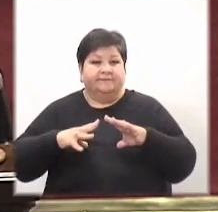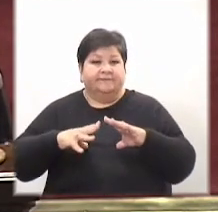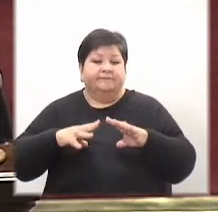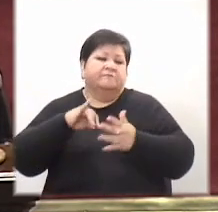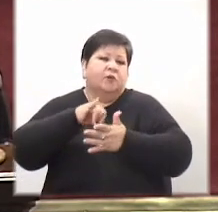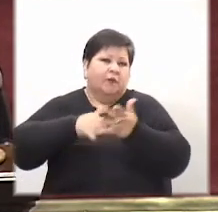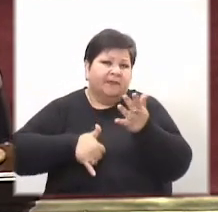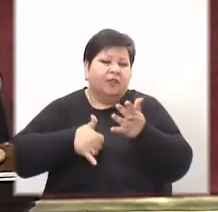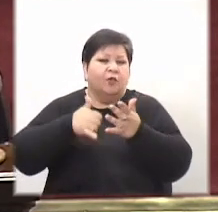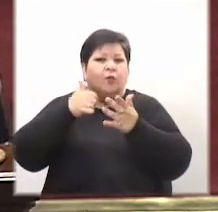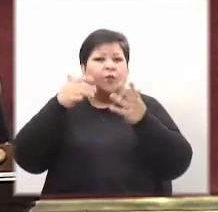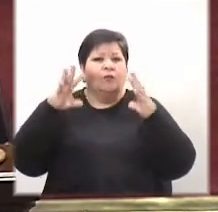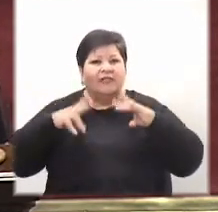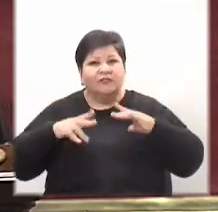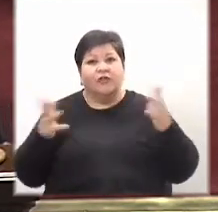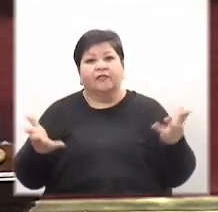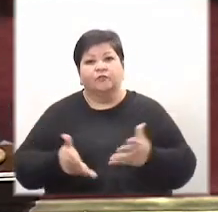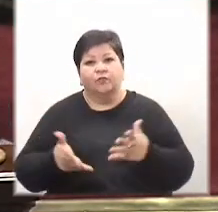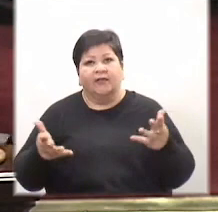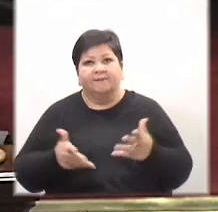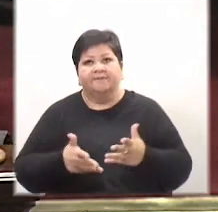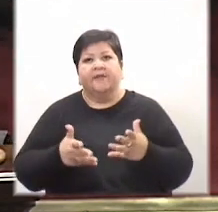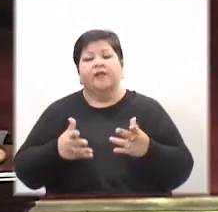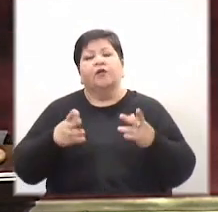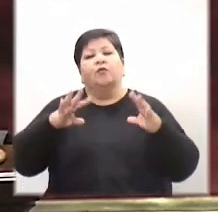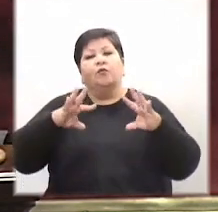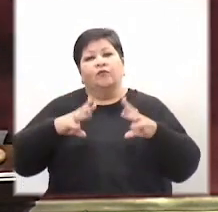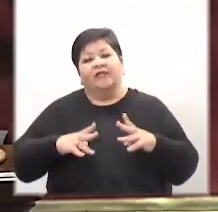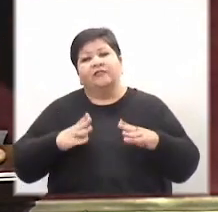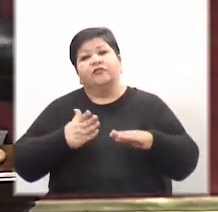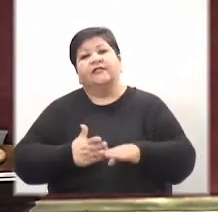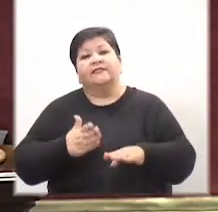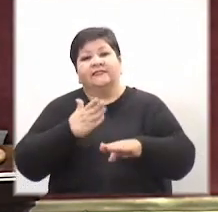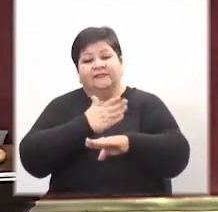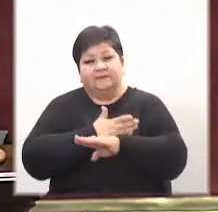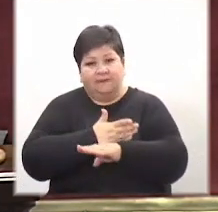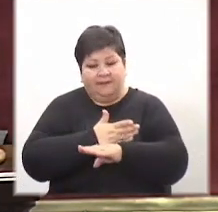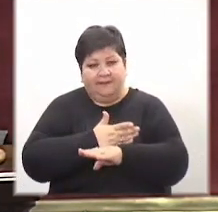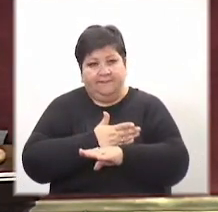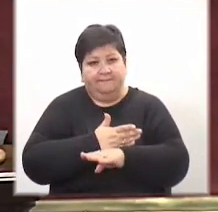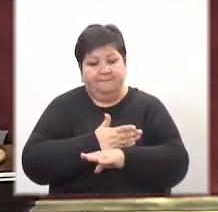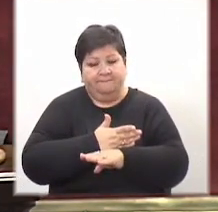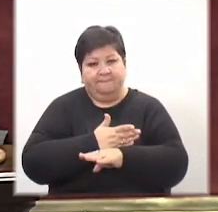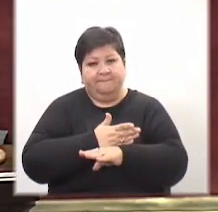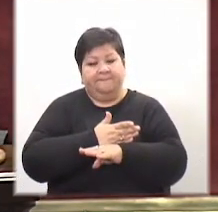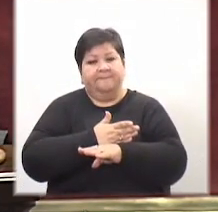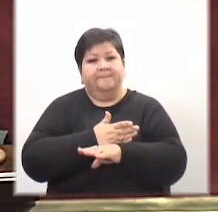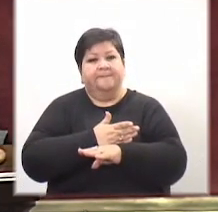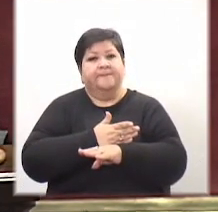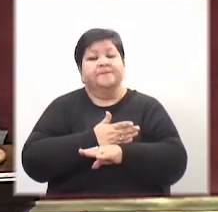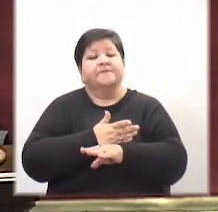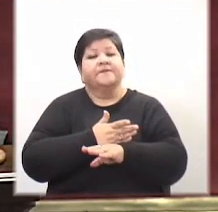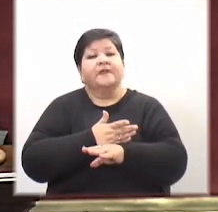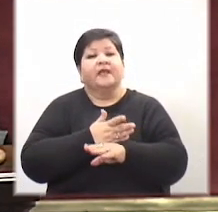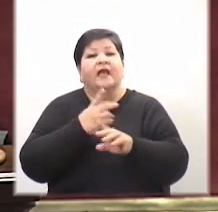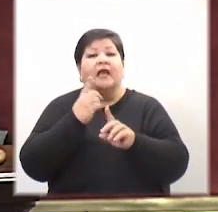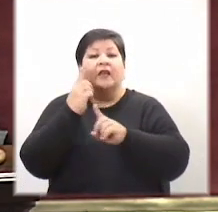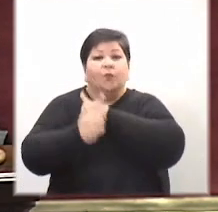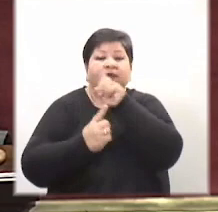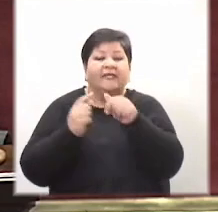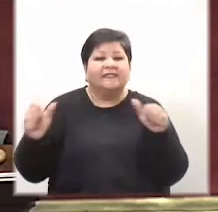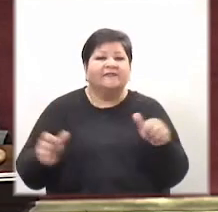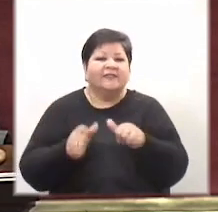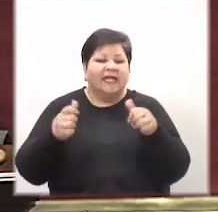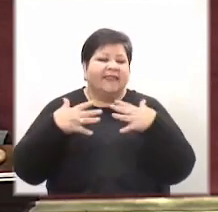actual. Las jubilaciones anticipadas por naturaleza de la actividad apunta que aquellas actividades de